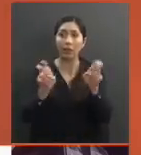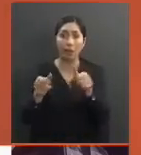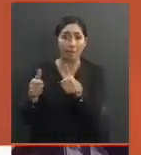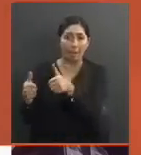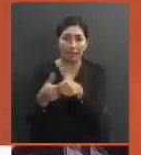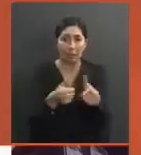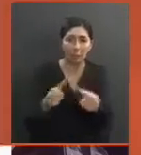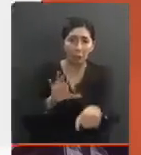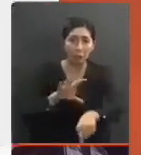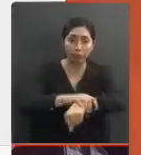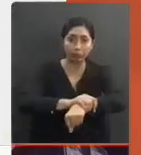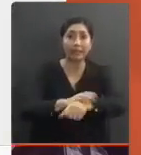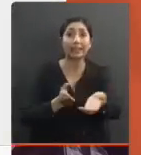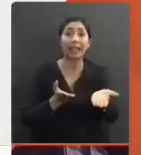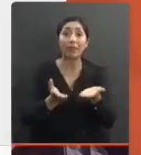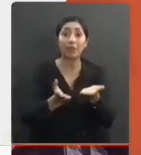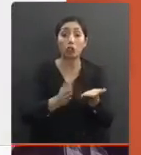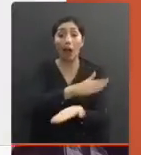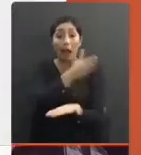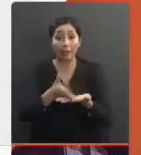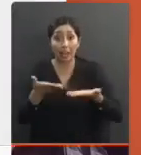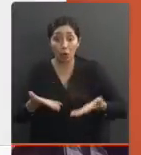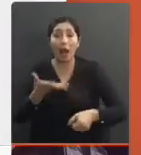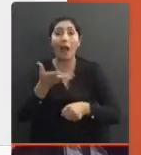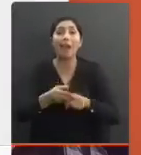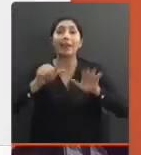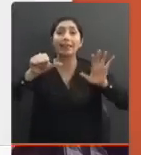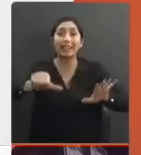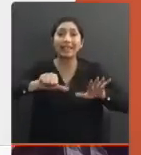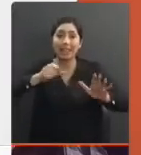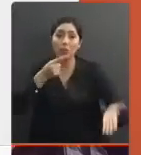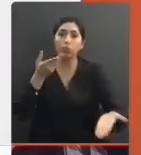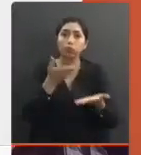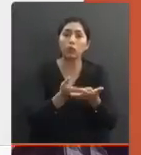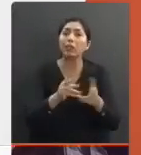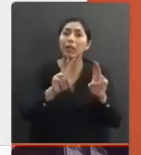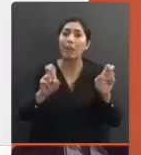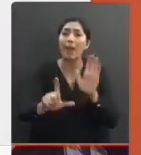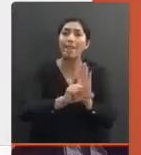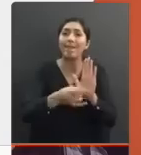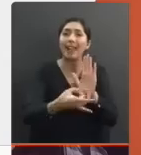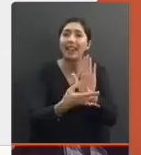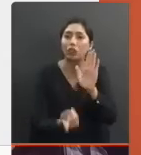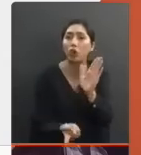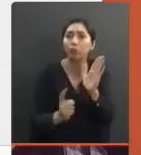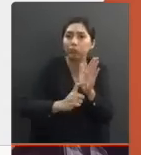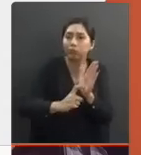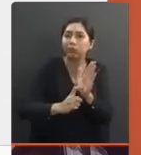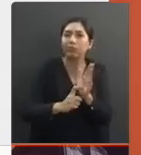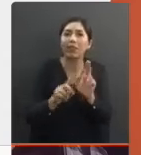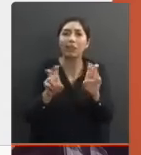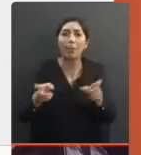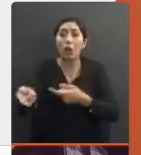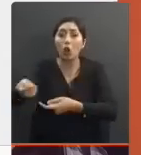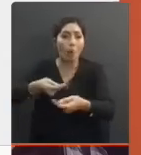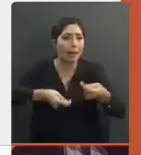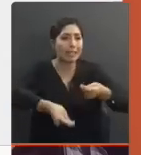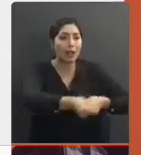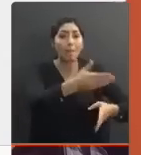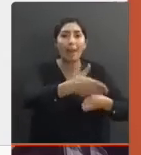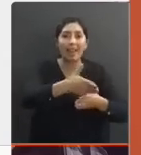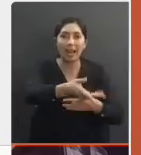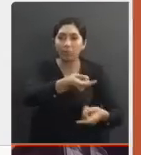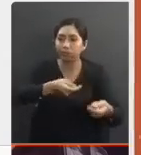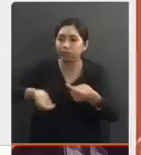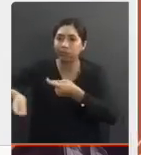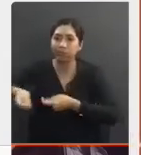el servicio ha presentado a la fecha 16 querellas por delitos tributarios vinculados al rubro de la producción y comercialización de madera, por un